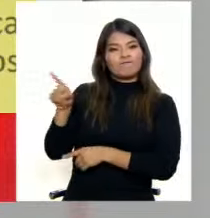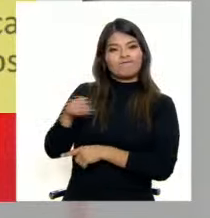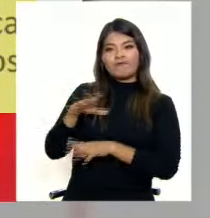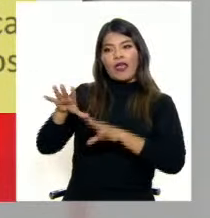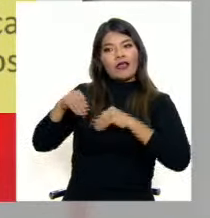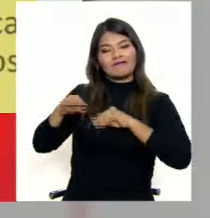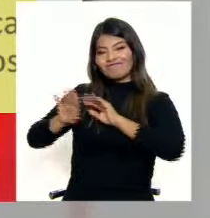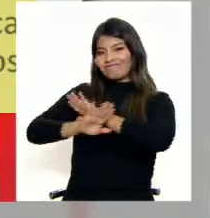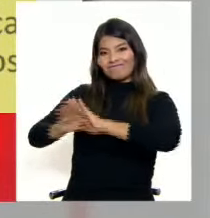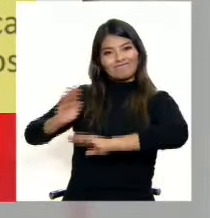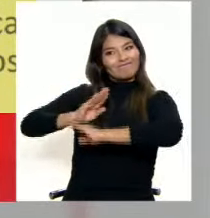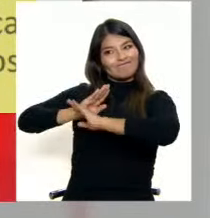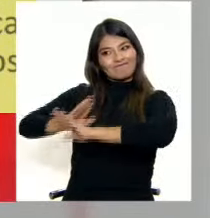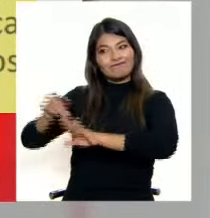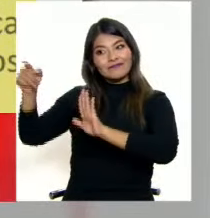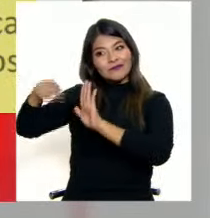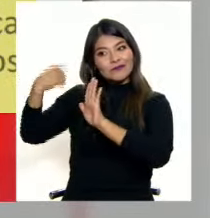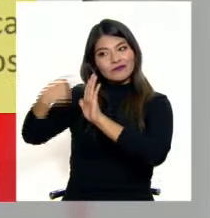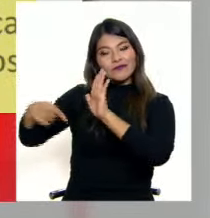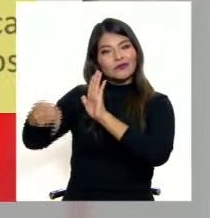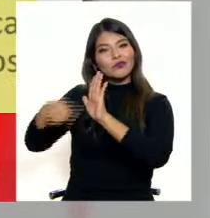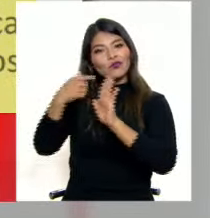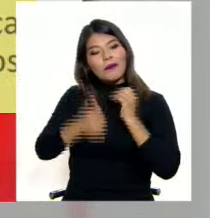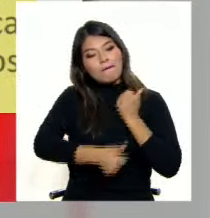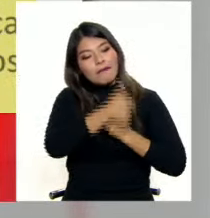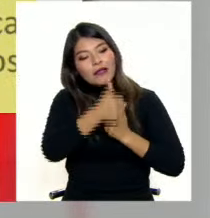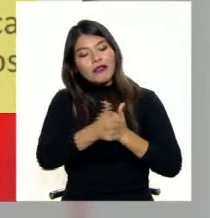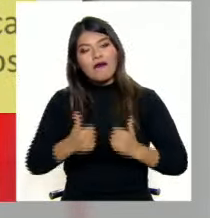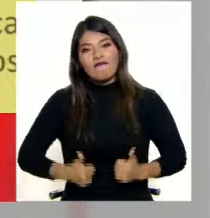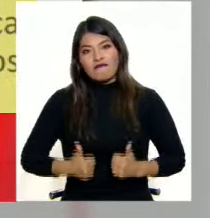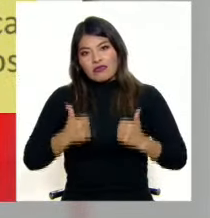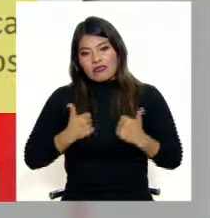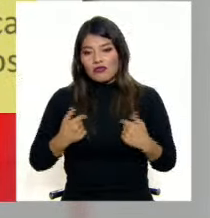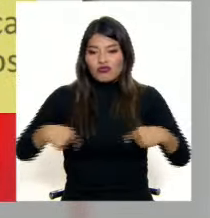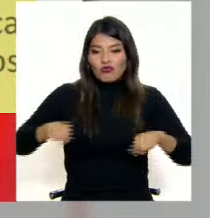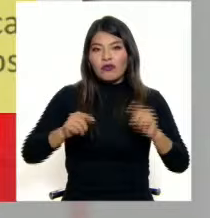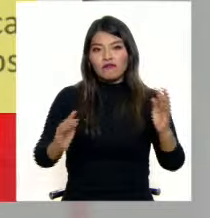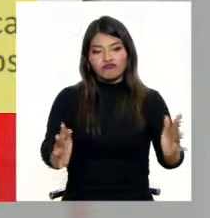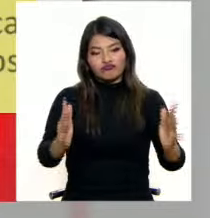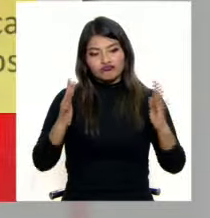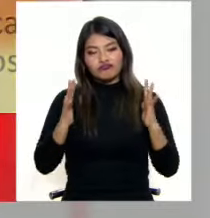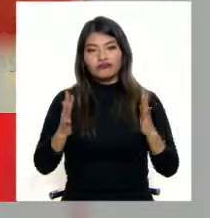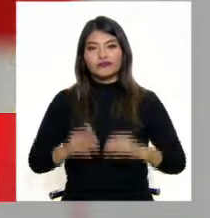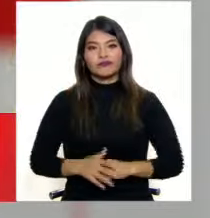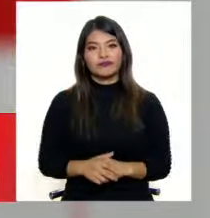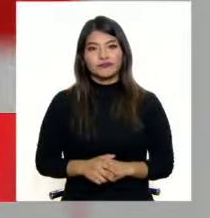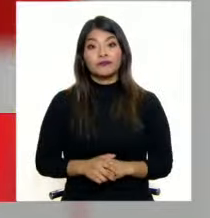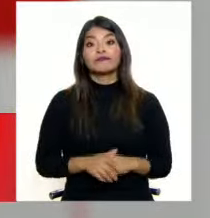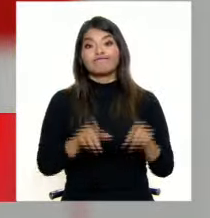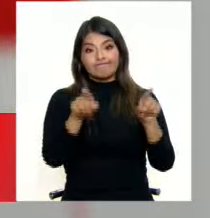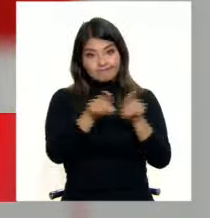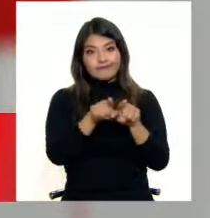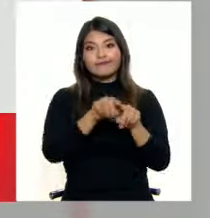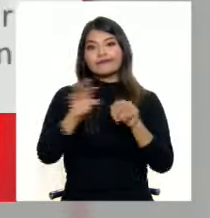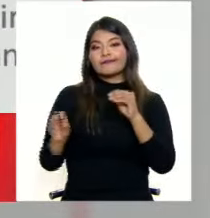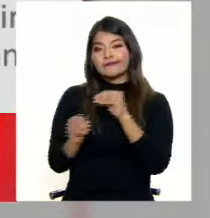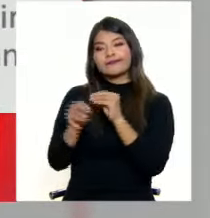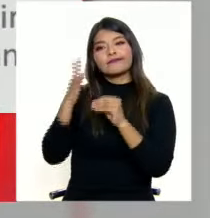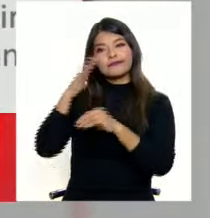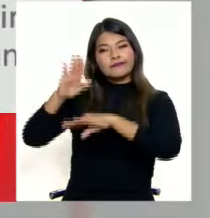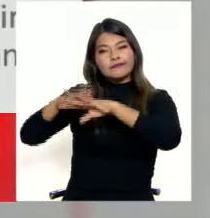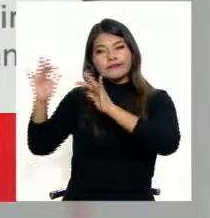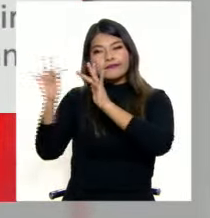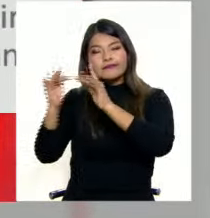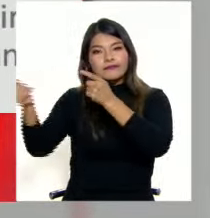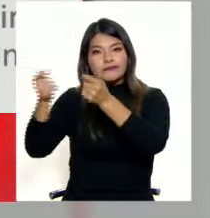prácticas que representan un riesgo para la vida e integridad física de los estudiantes además detaller a que coordinan